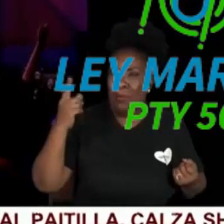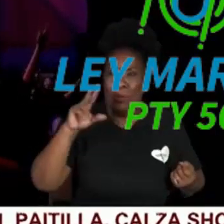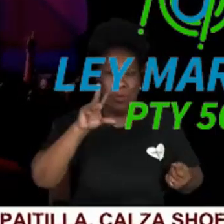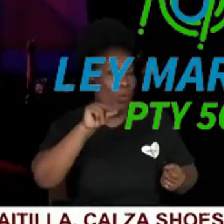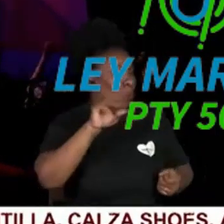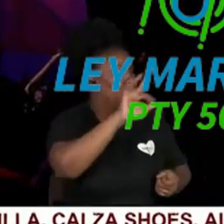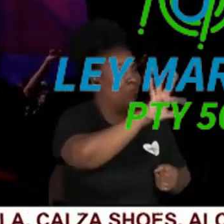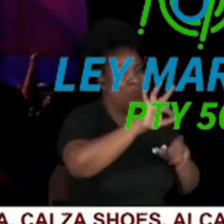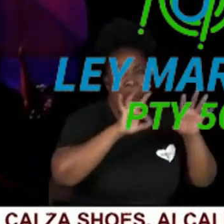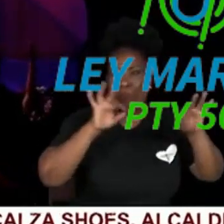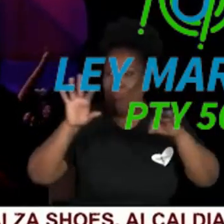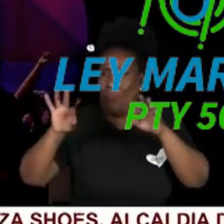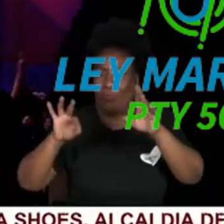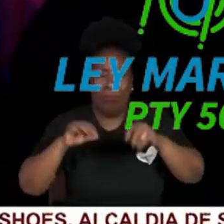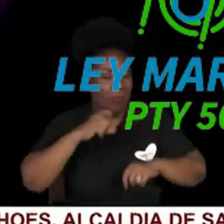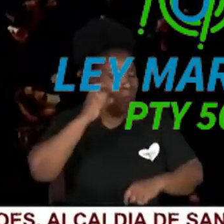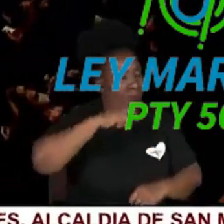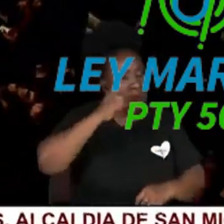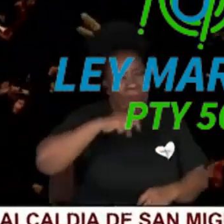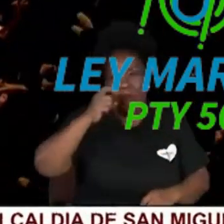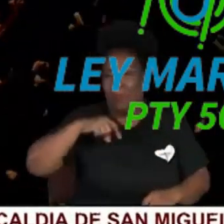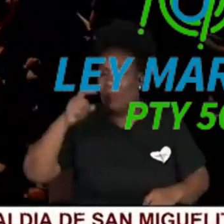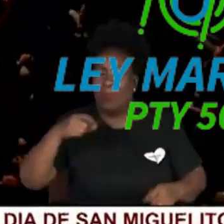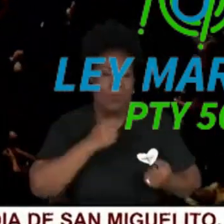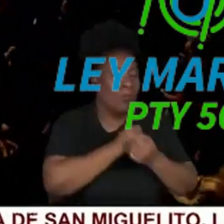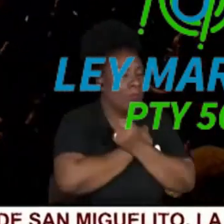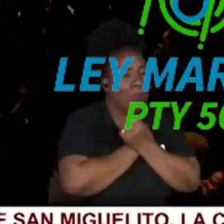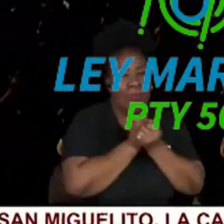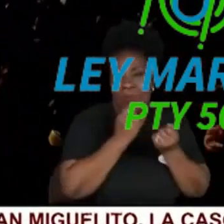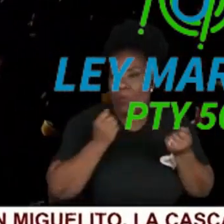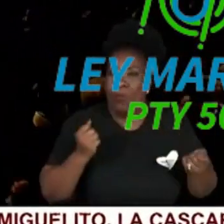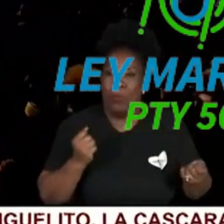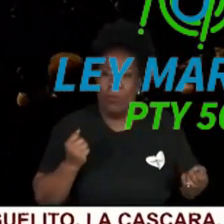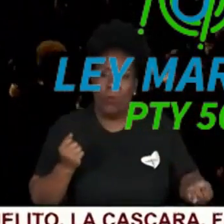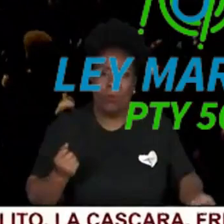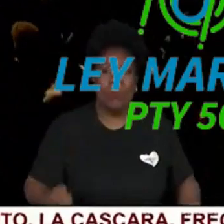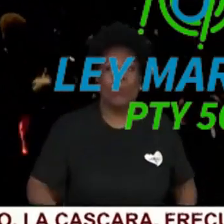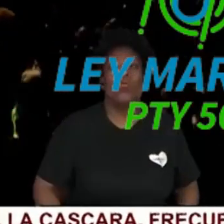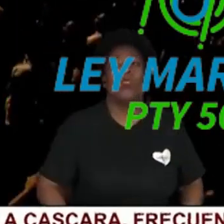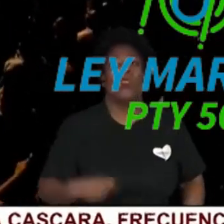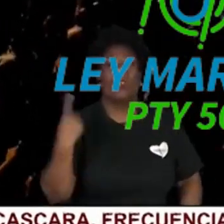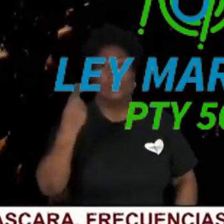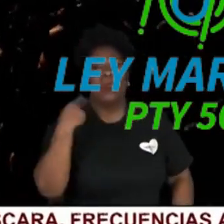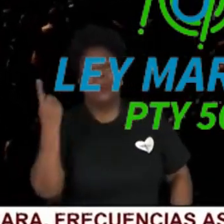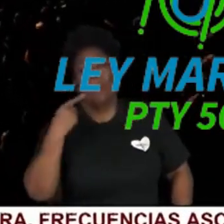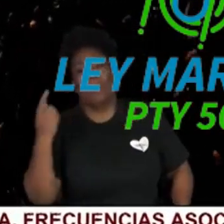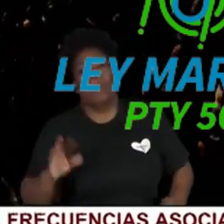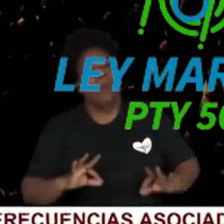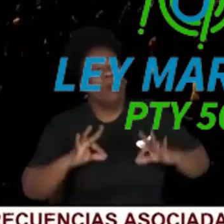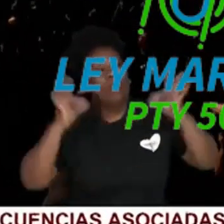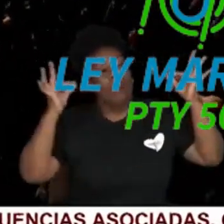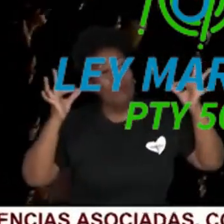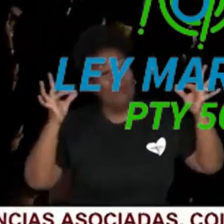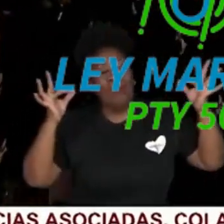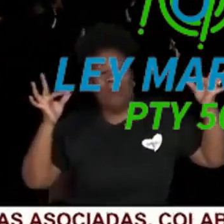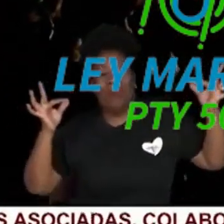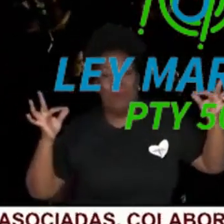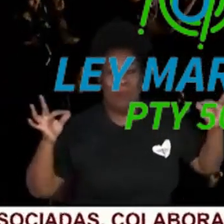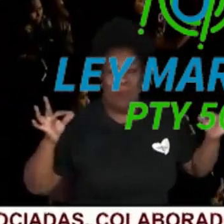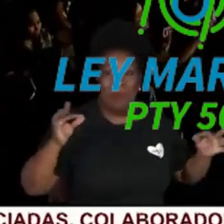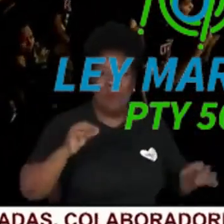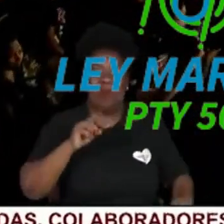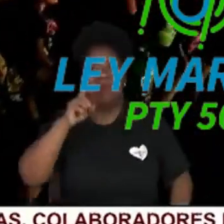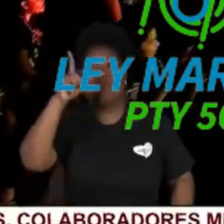logro encontrar la herramienta necesaria para que no te vayas sin tenerte junto a mí. ¿Cómo le decimos? Y así siempre feliz. Yo quiero contigo y no lo